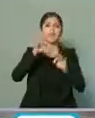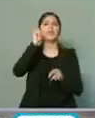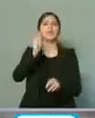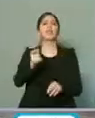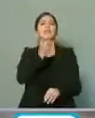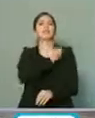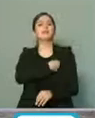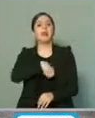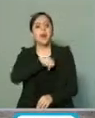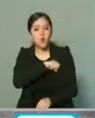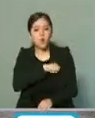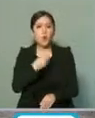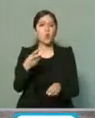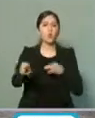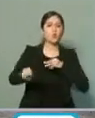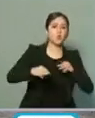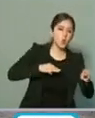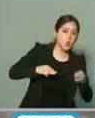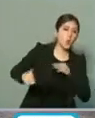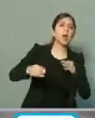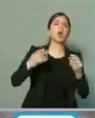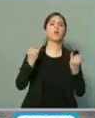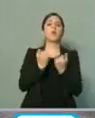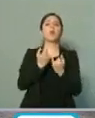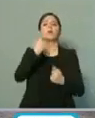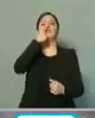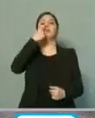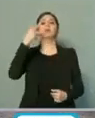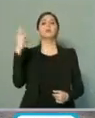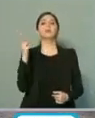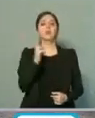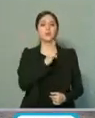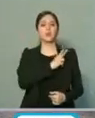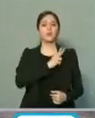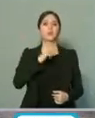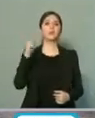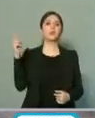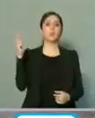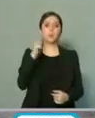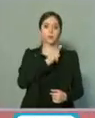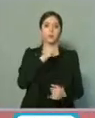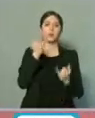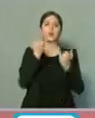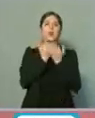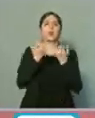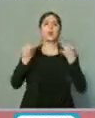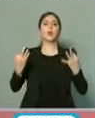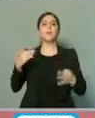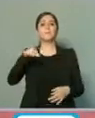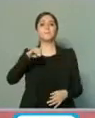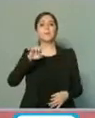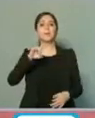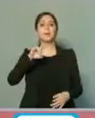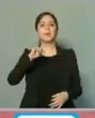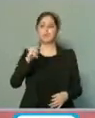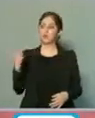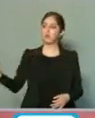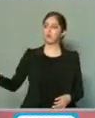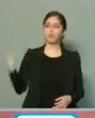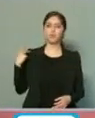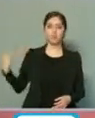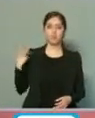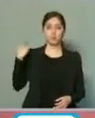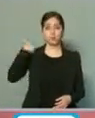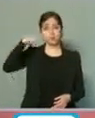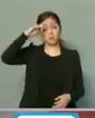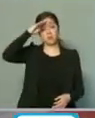esta flexibilidad, el poder hacer respirar era básico, la respiración, la meditación en pareja era otro ingrediente, que creo